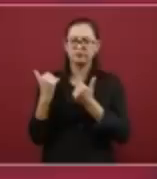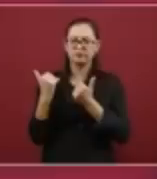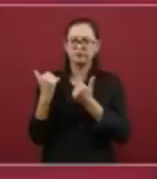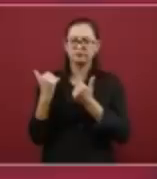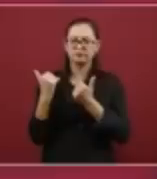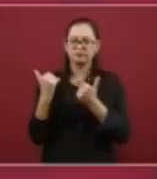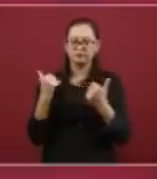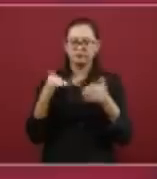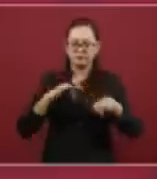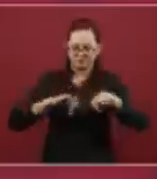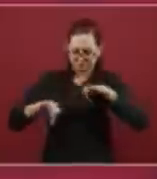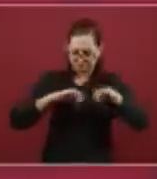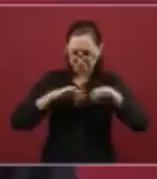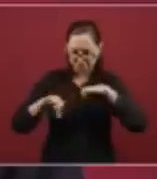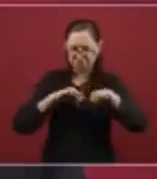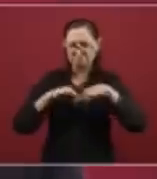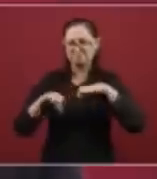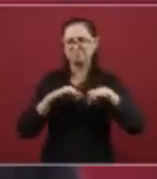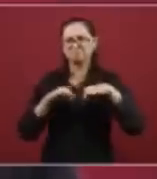el oficio, la profesión,